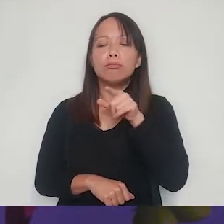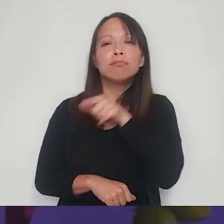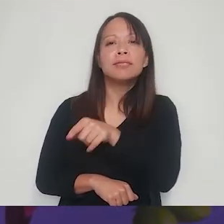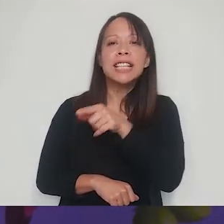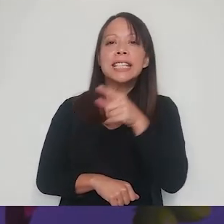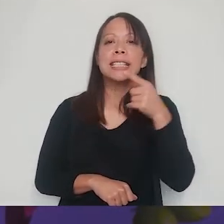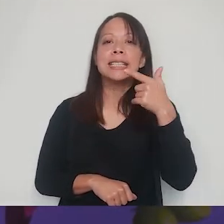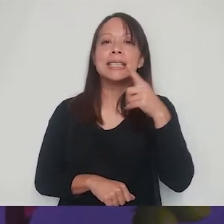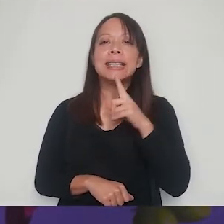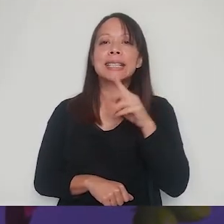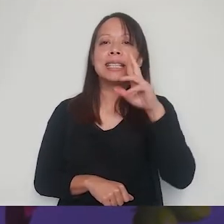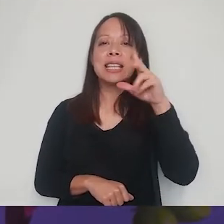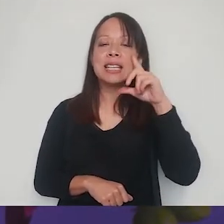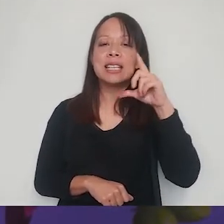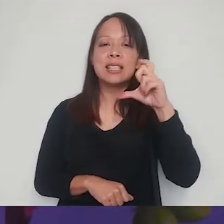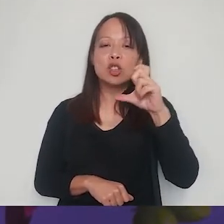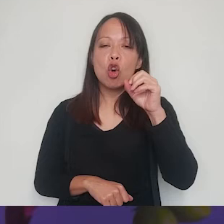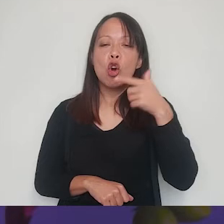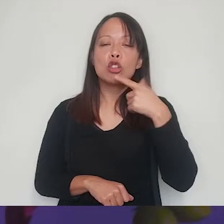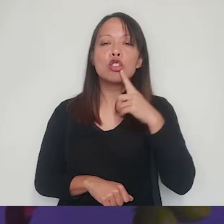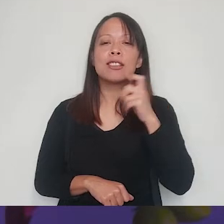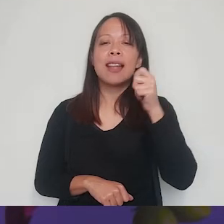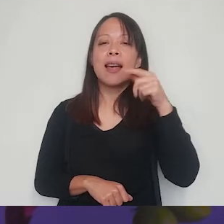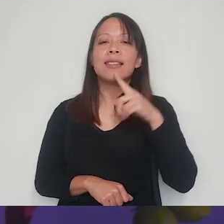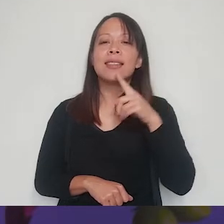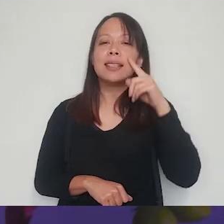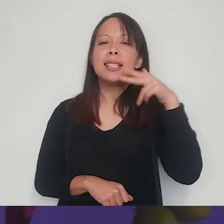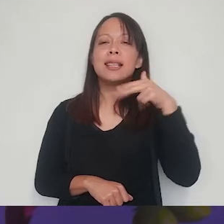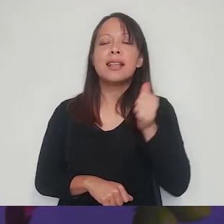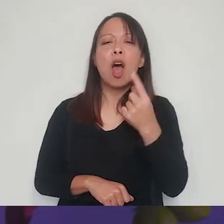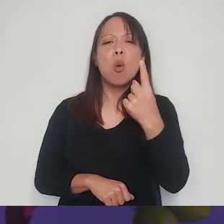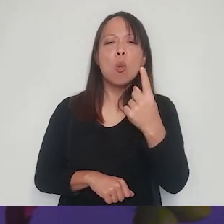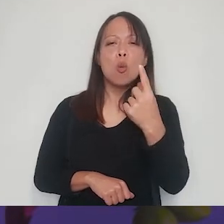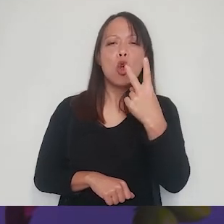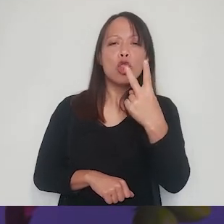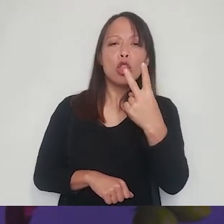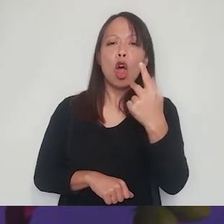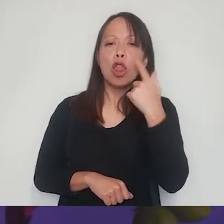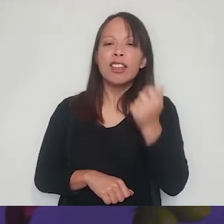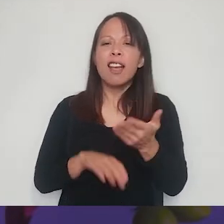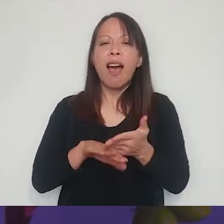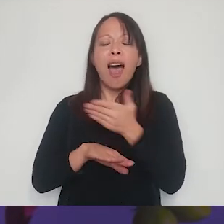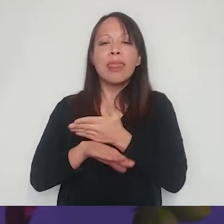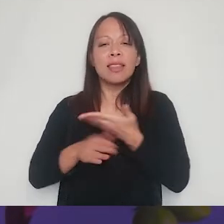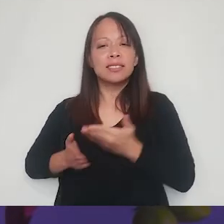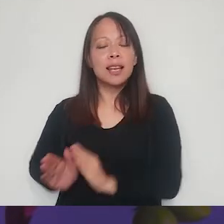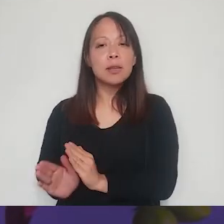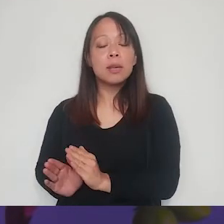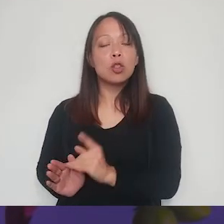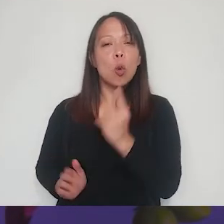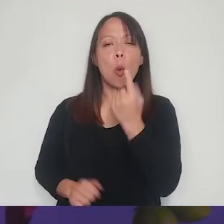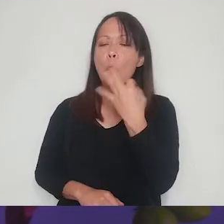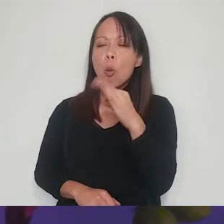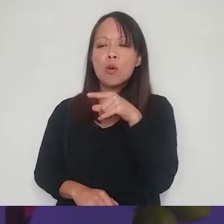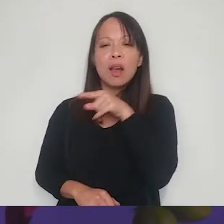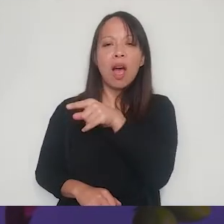Spinraza, y tricostatina o valproico, 1 o 2 días después del nacimiento. Es una única